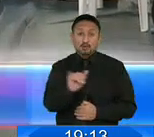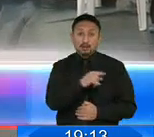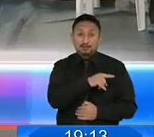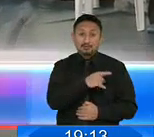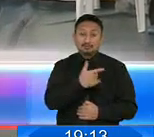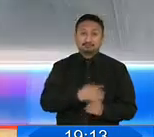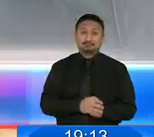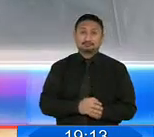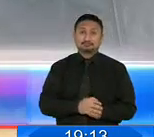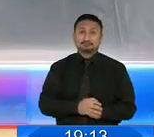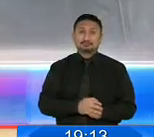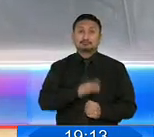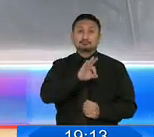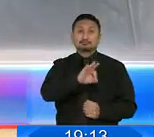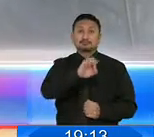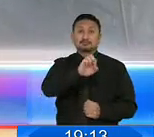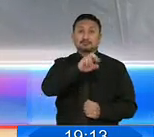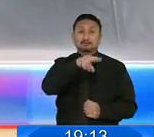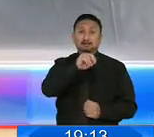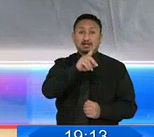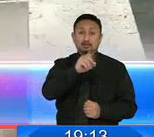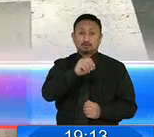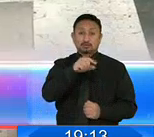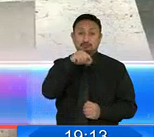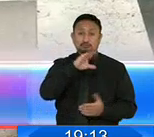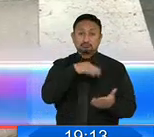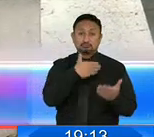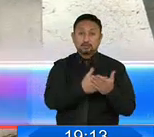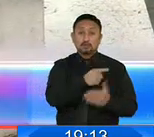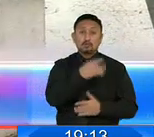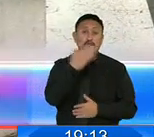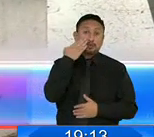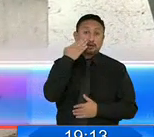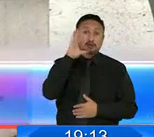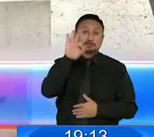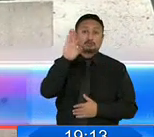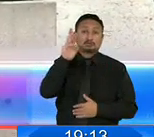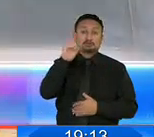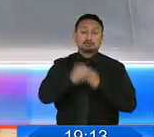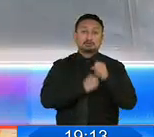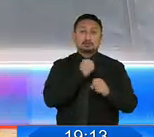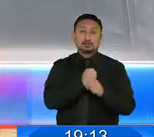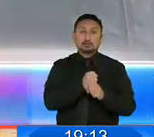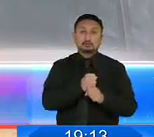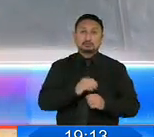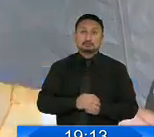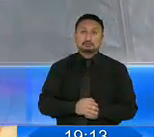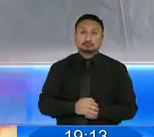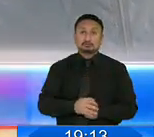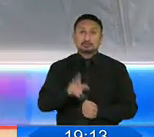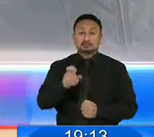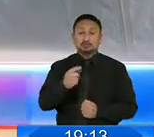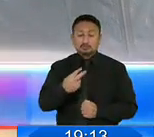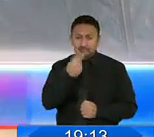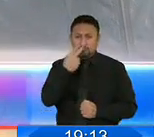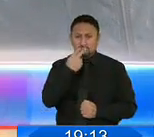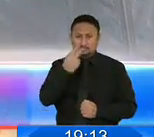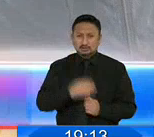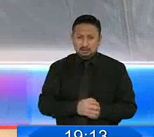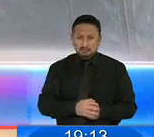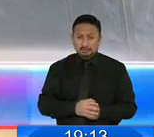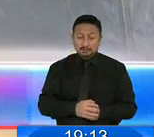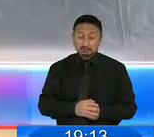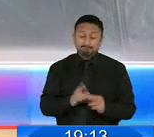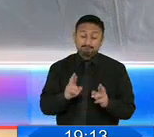también esperaba Fernando Amaya. Llegó con su madre de 96 años. Asuntos respiratorios, pero no, esperemos